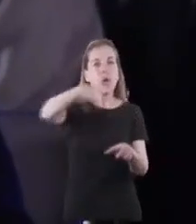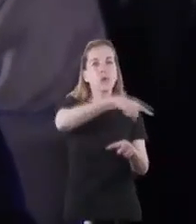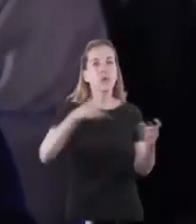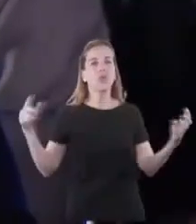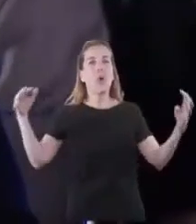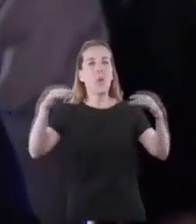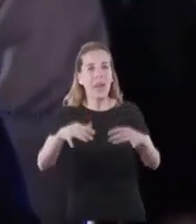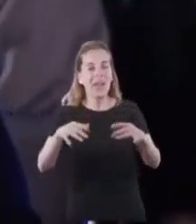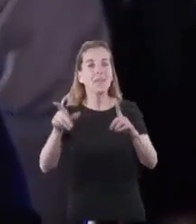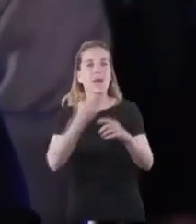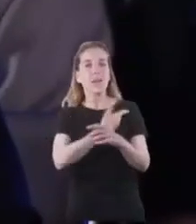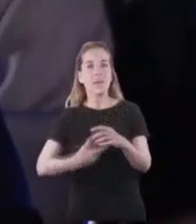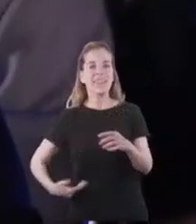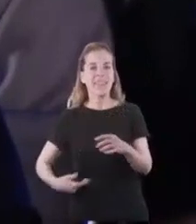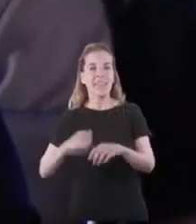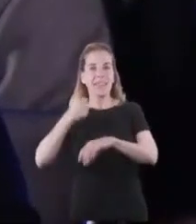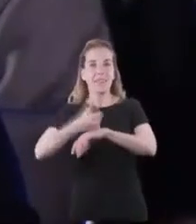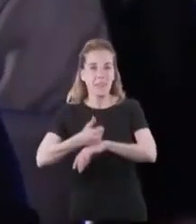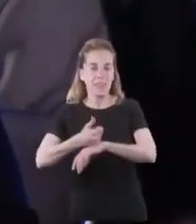de la Nación.